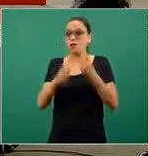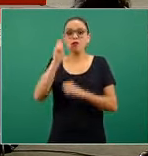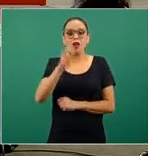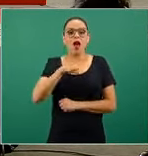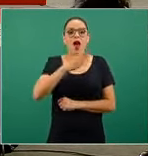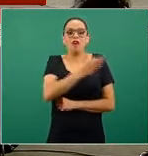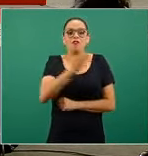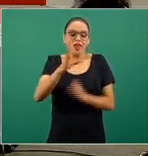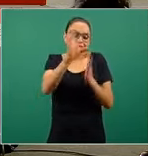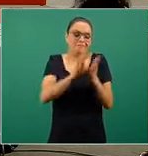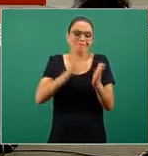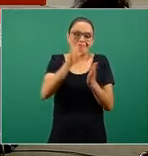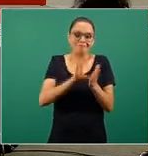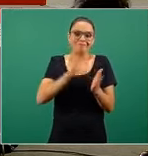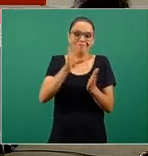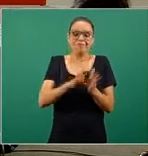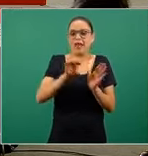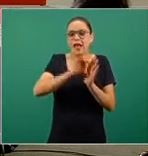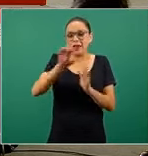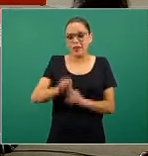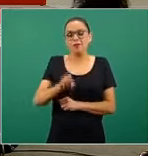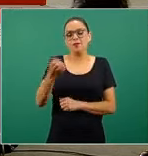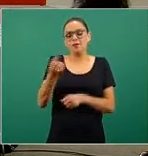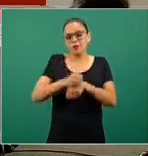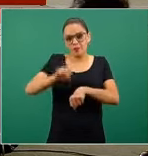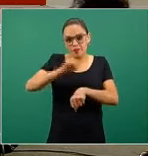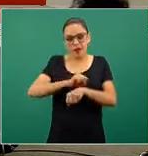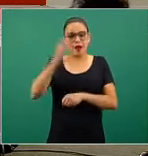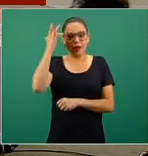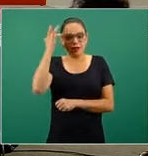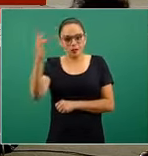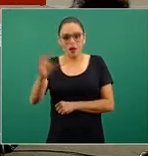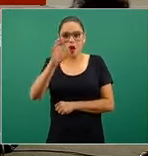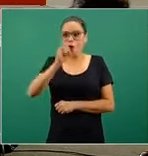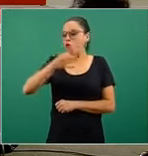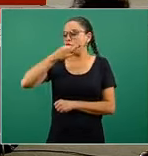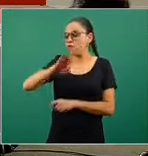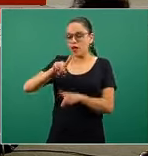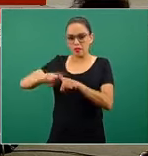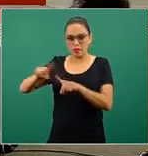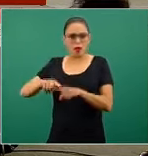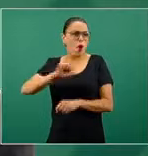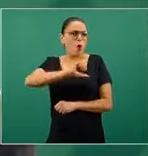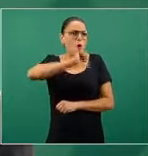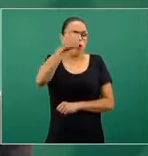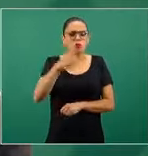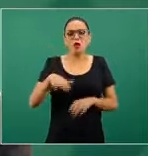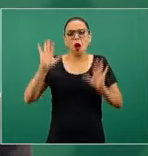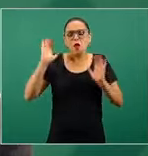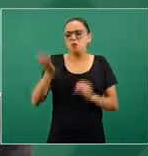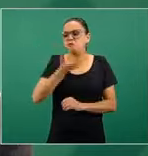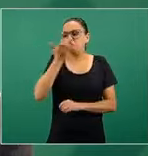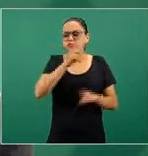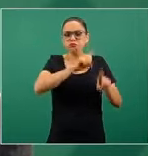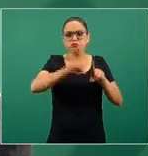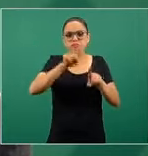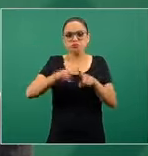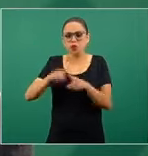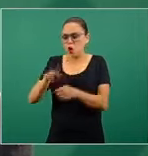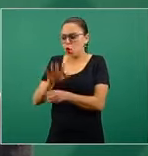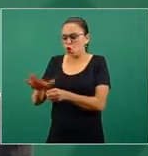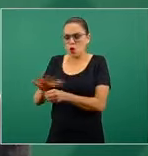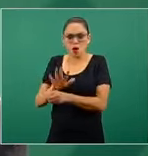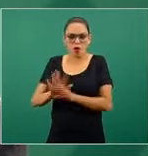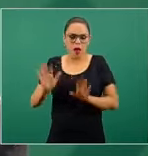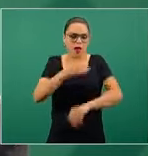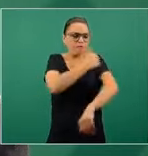de interés público como la Semana Santa o las festividades, otras no, otras son por distintas costumbres locales de